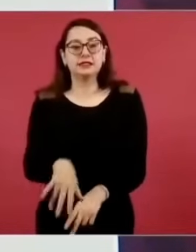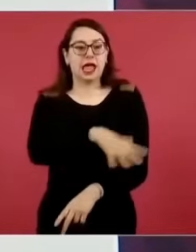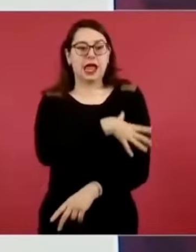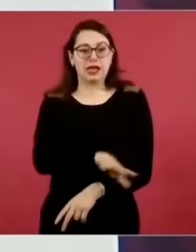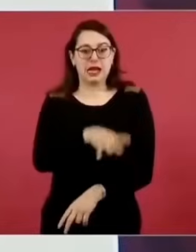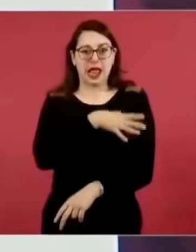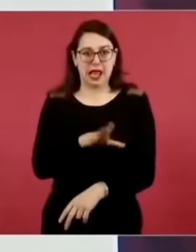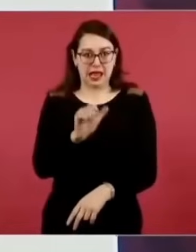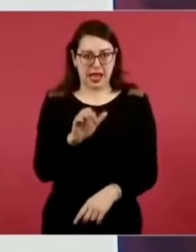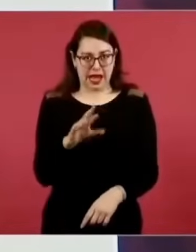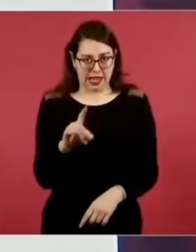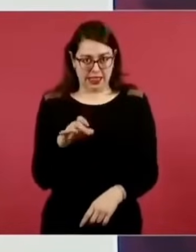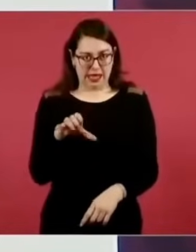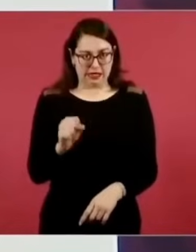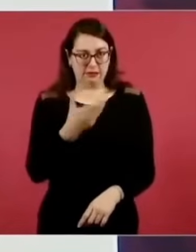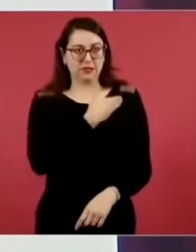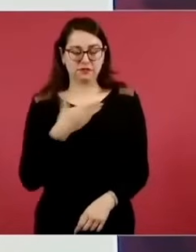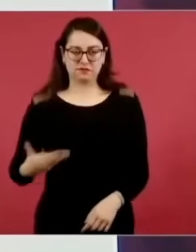Luego,